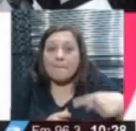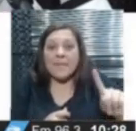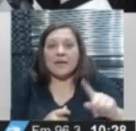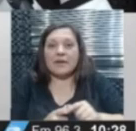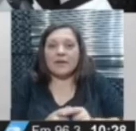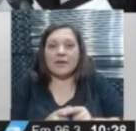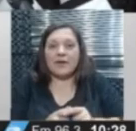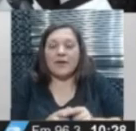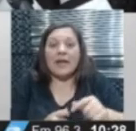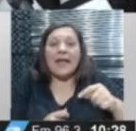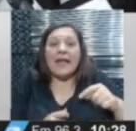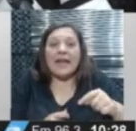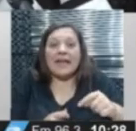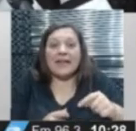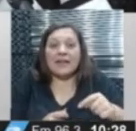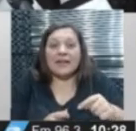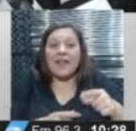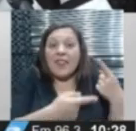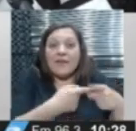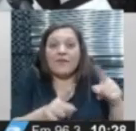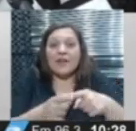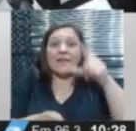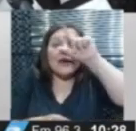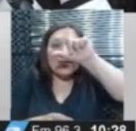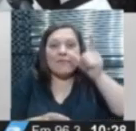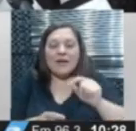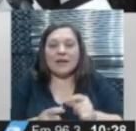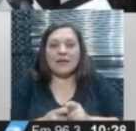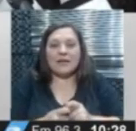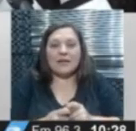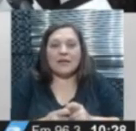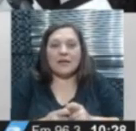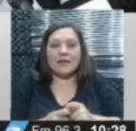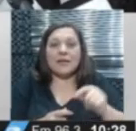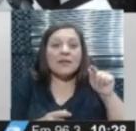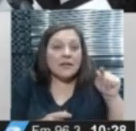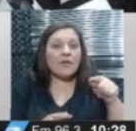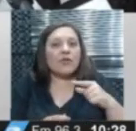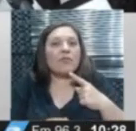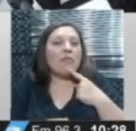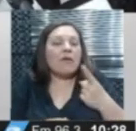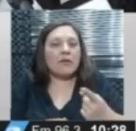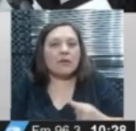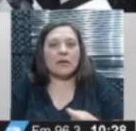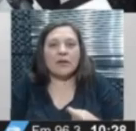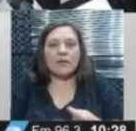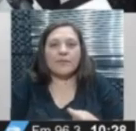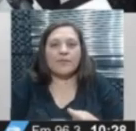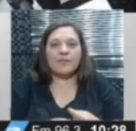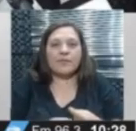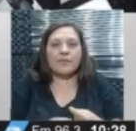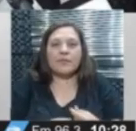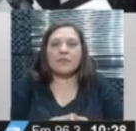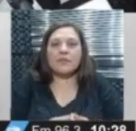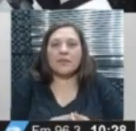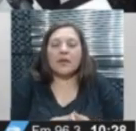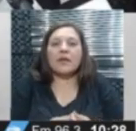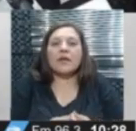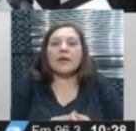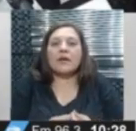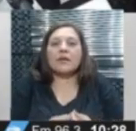Mandela luchó contra todo eso que Nelson Mandela aceptaba del de la del